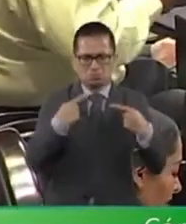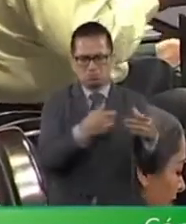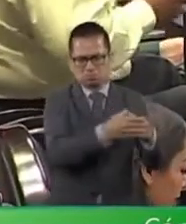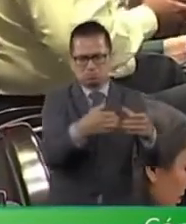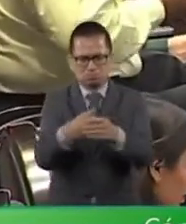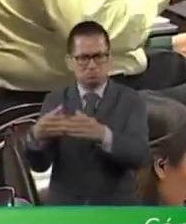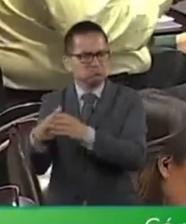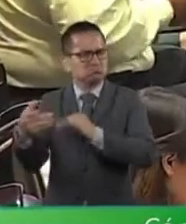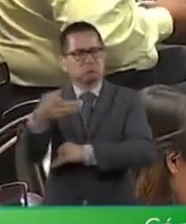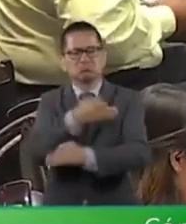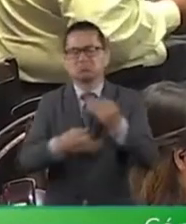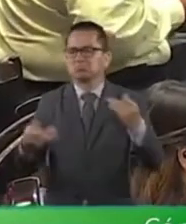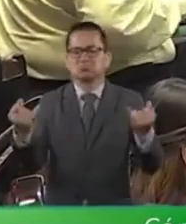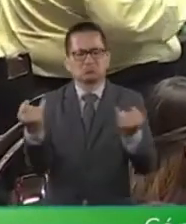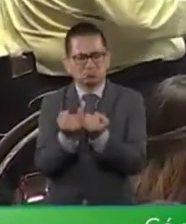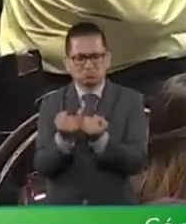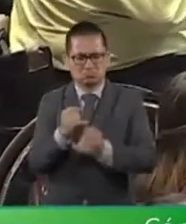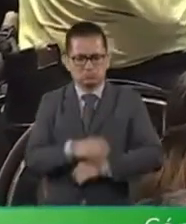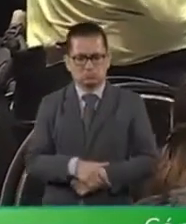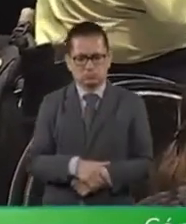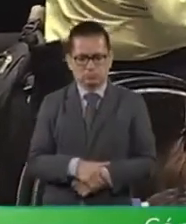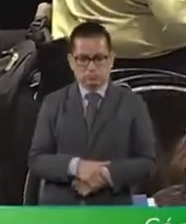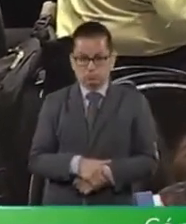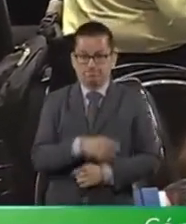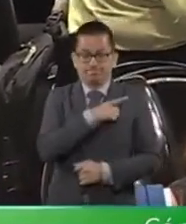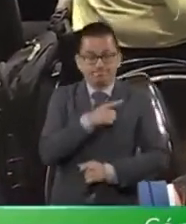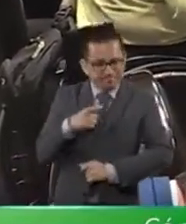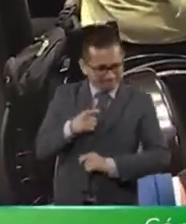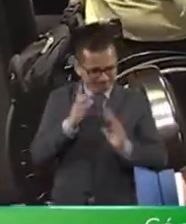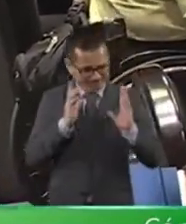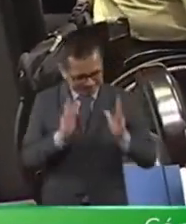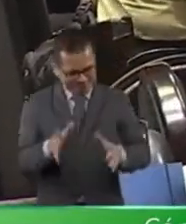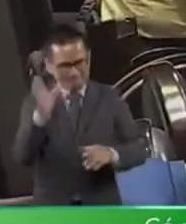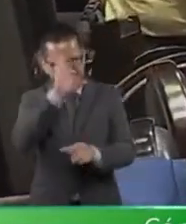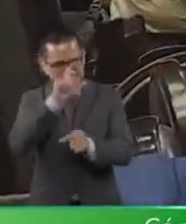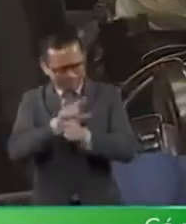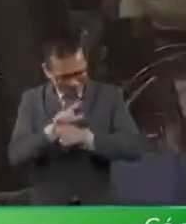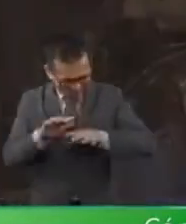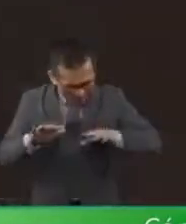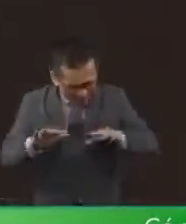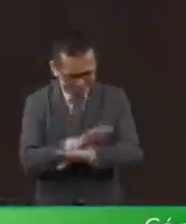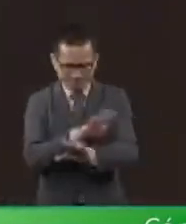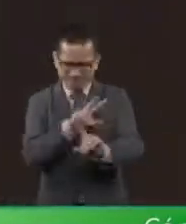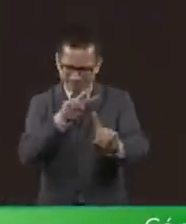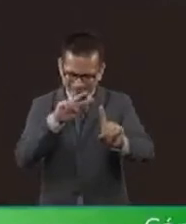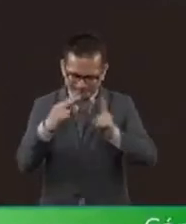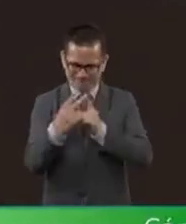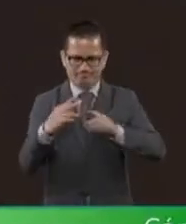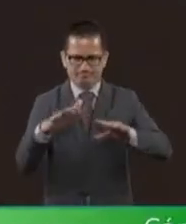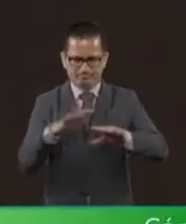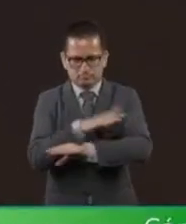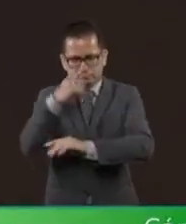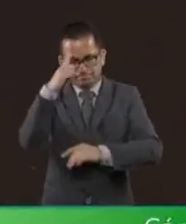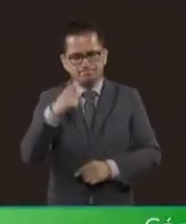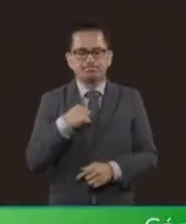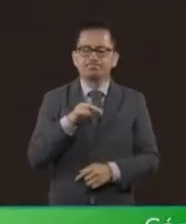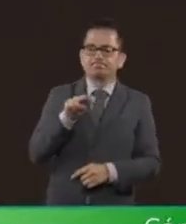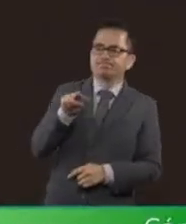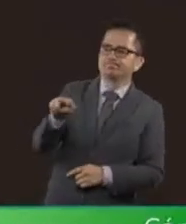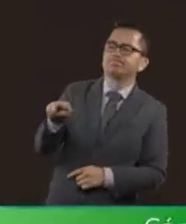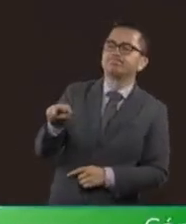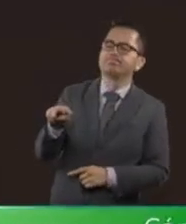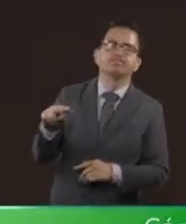Una revolución cultural que nos permita ver a nuestros semejantes en su justo medio, que nos permita vernos